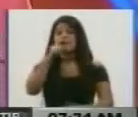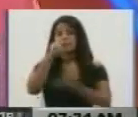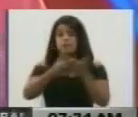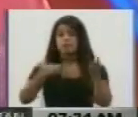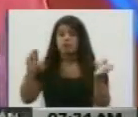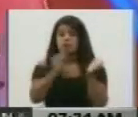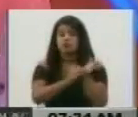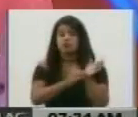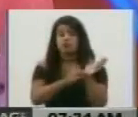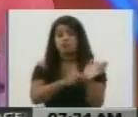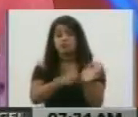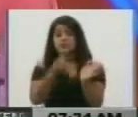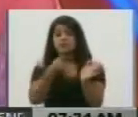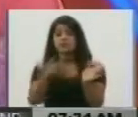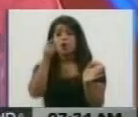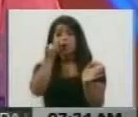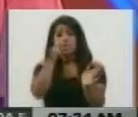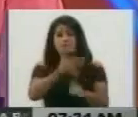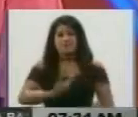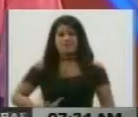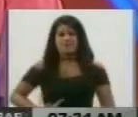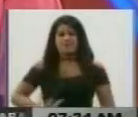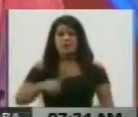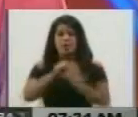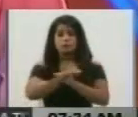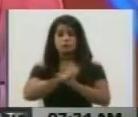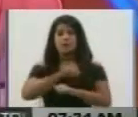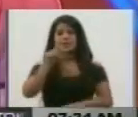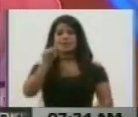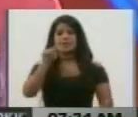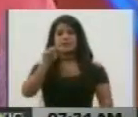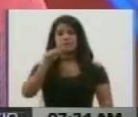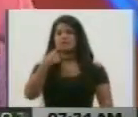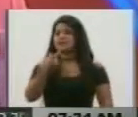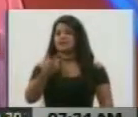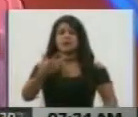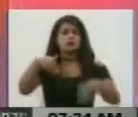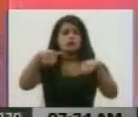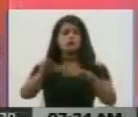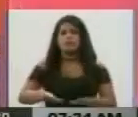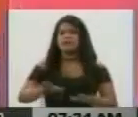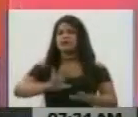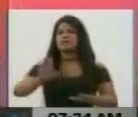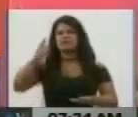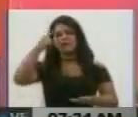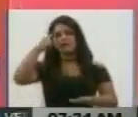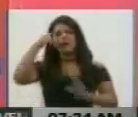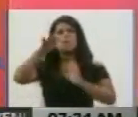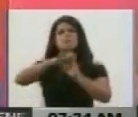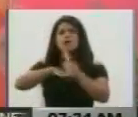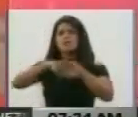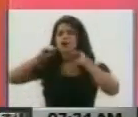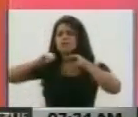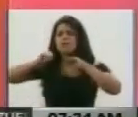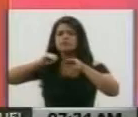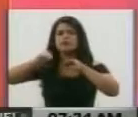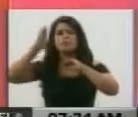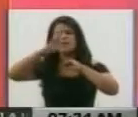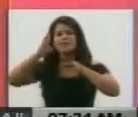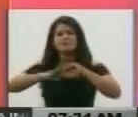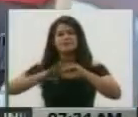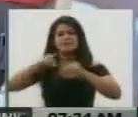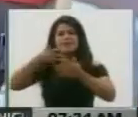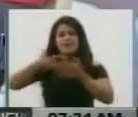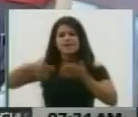que el señor Temer ha suspendido el programa Brasil Alfabetizado, que es el equivalente a la misión Robinson